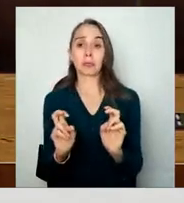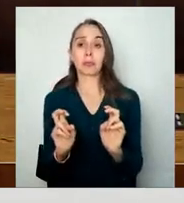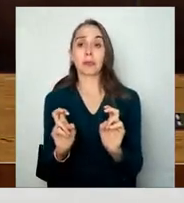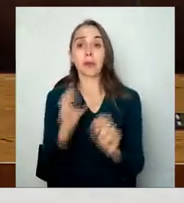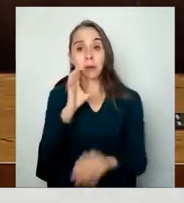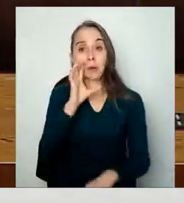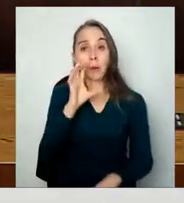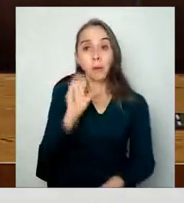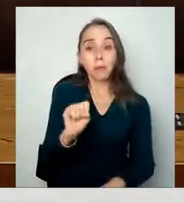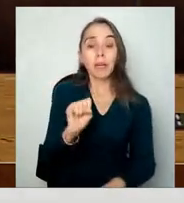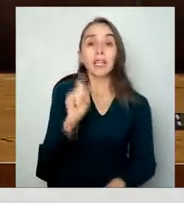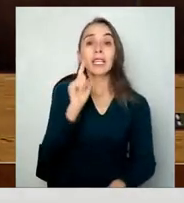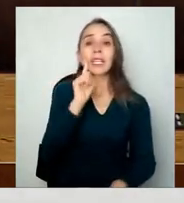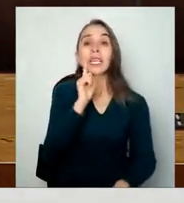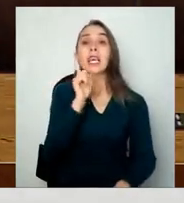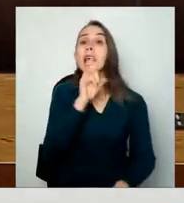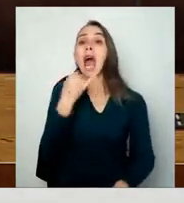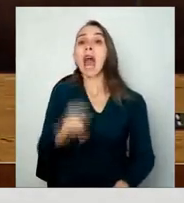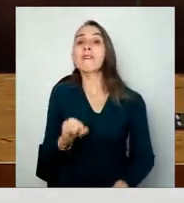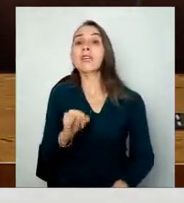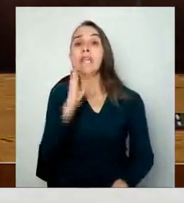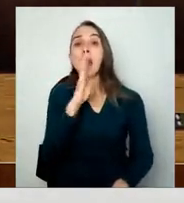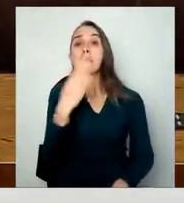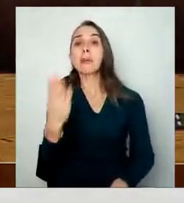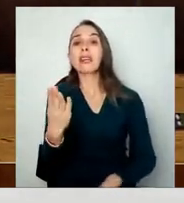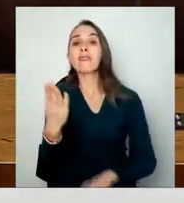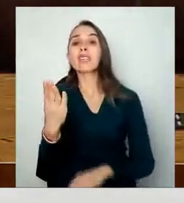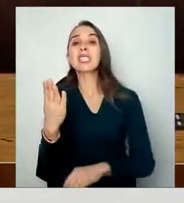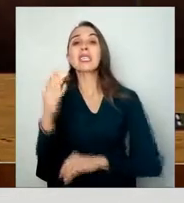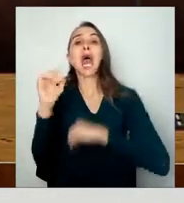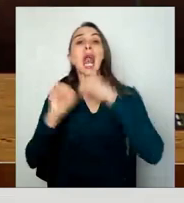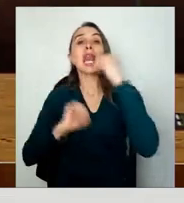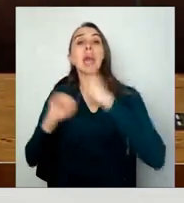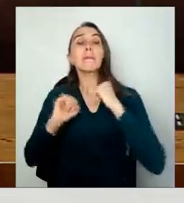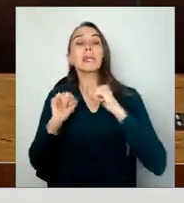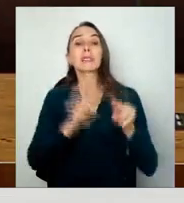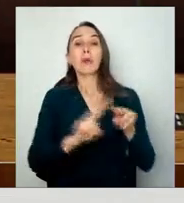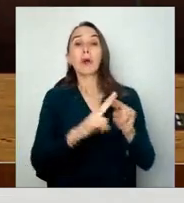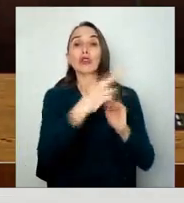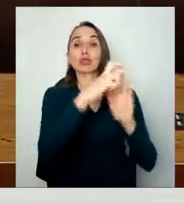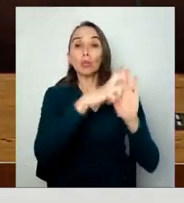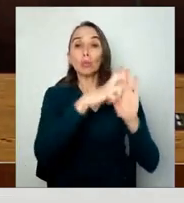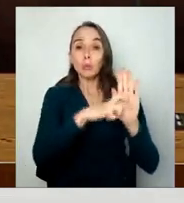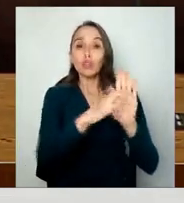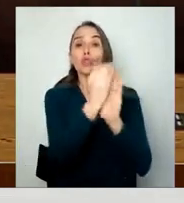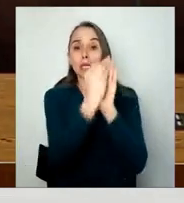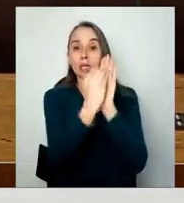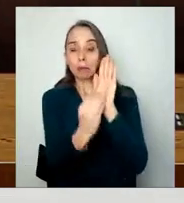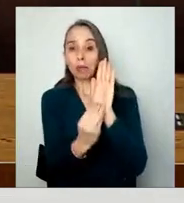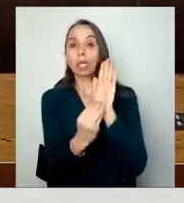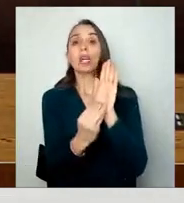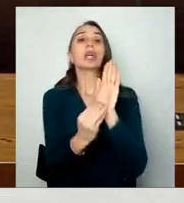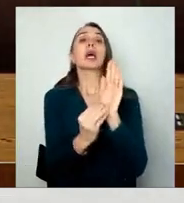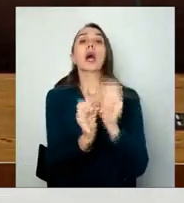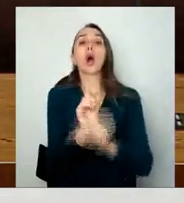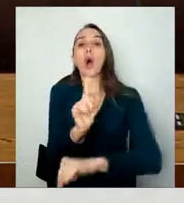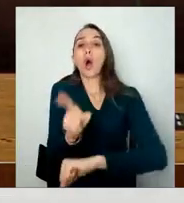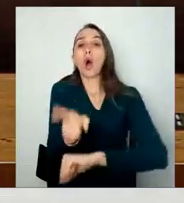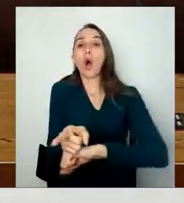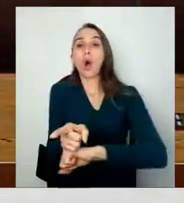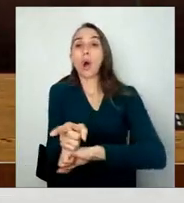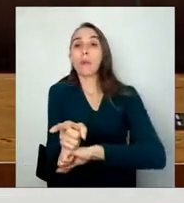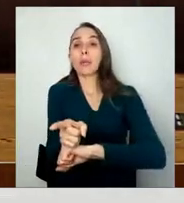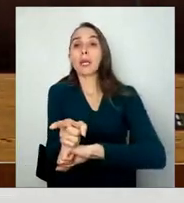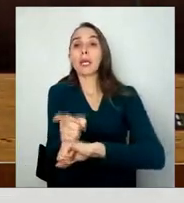beneficiarios finales de las empresas y por otra parte respecto de las obligaciones de transparencia